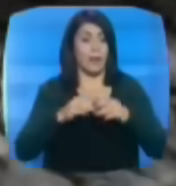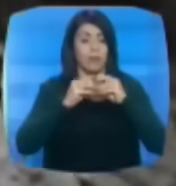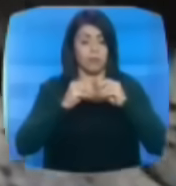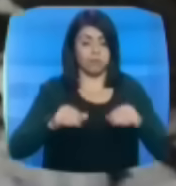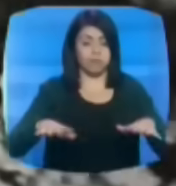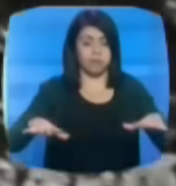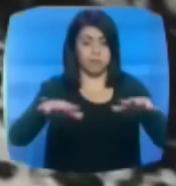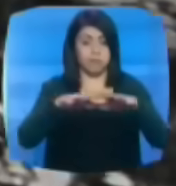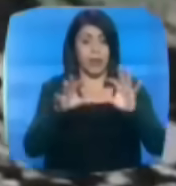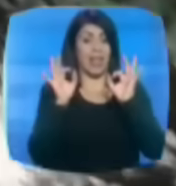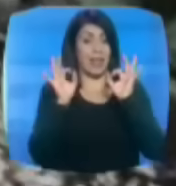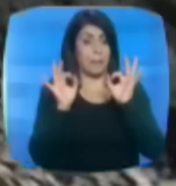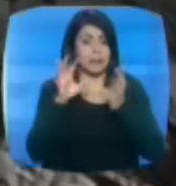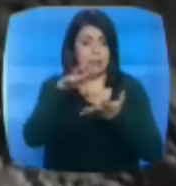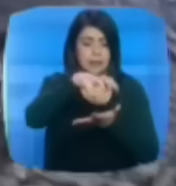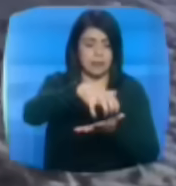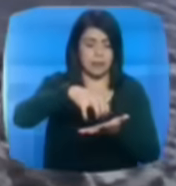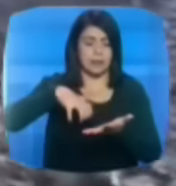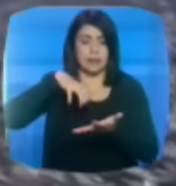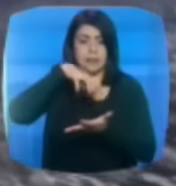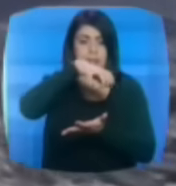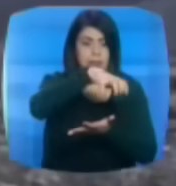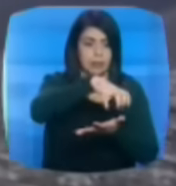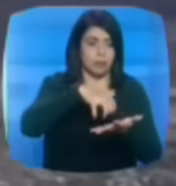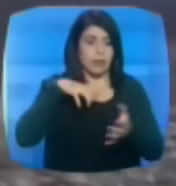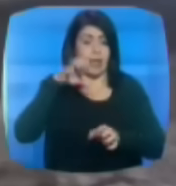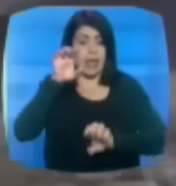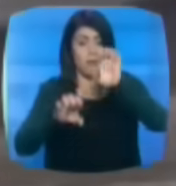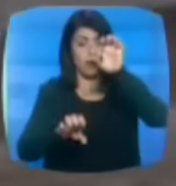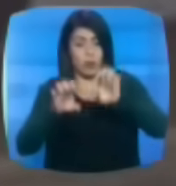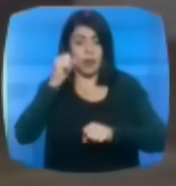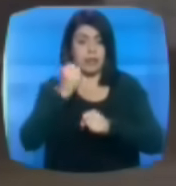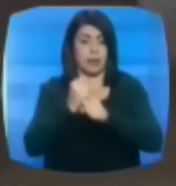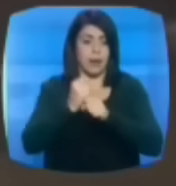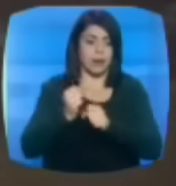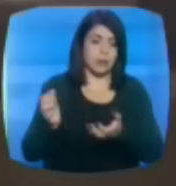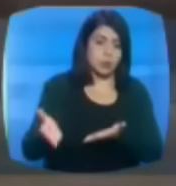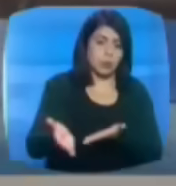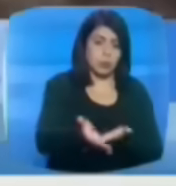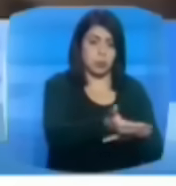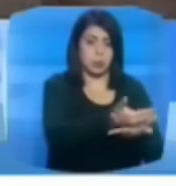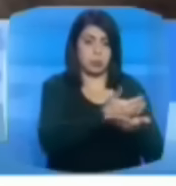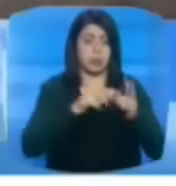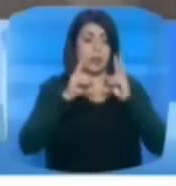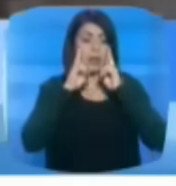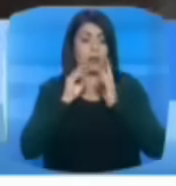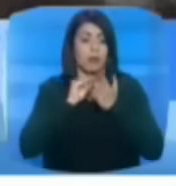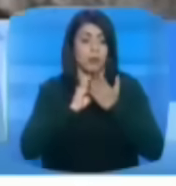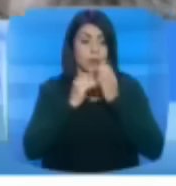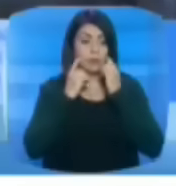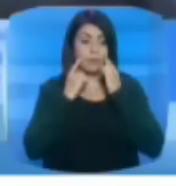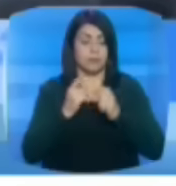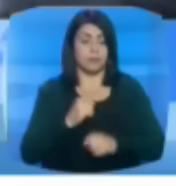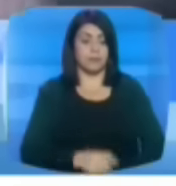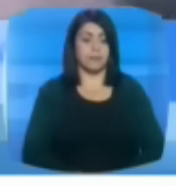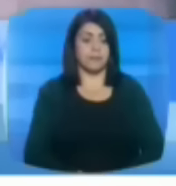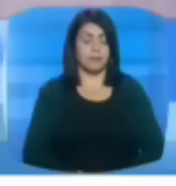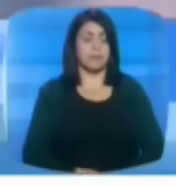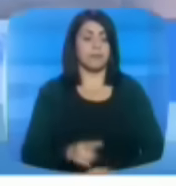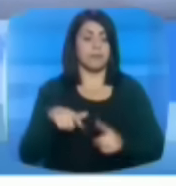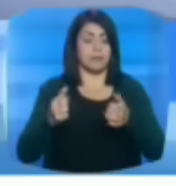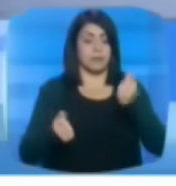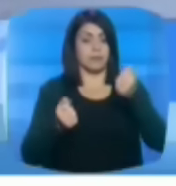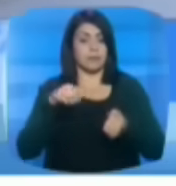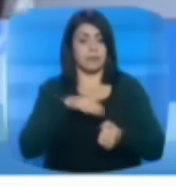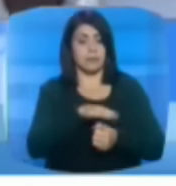desplegando equipos especializados para evaluar la situación y trabajar en la remoción de los escombros, restableciendo el tránsito total